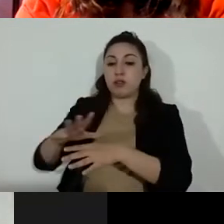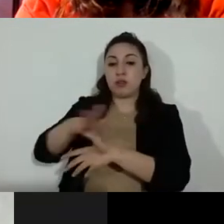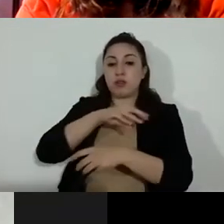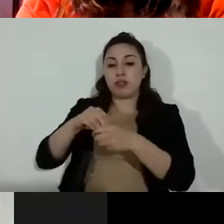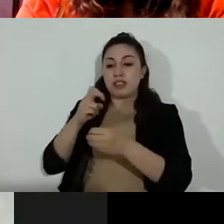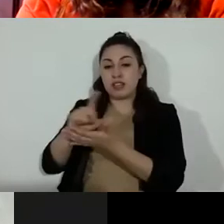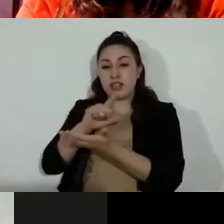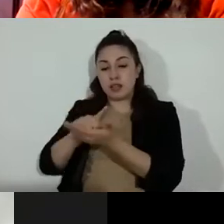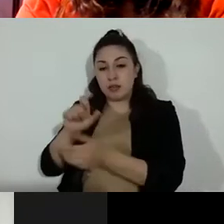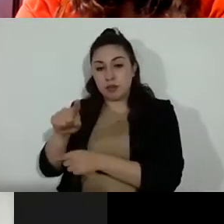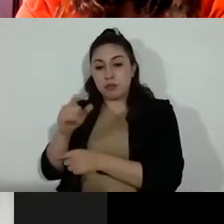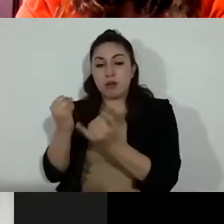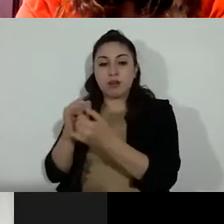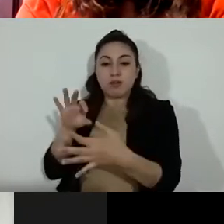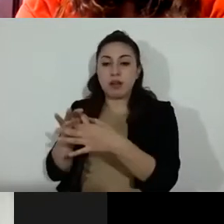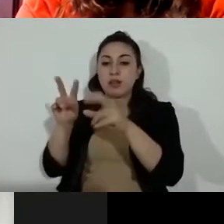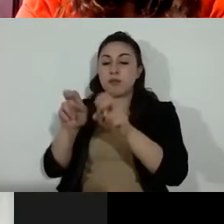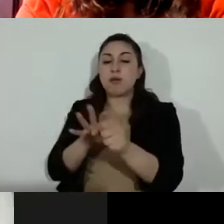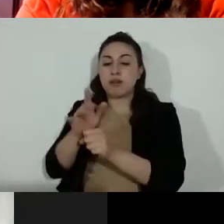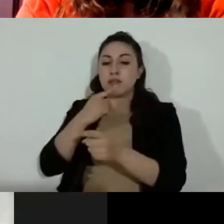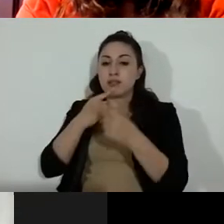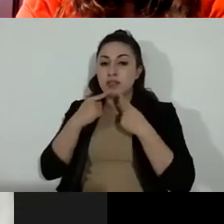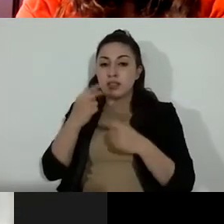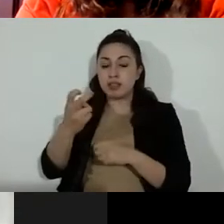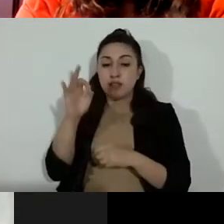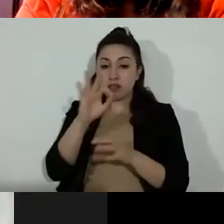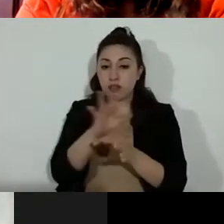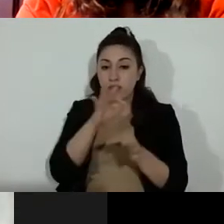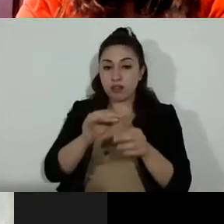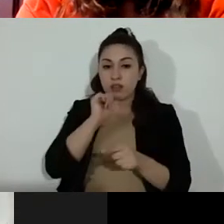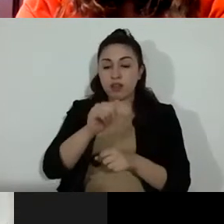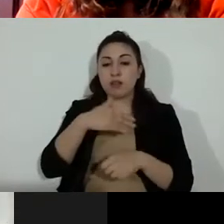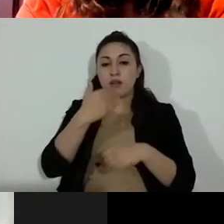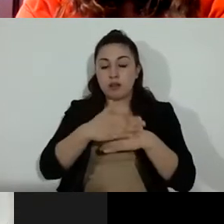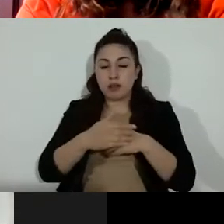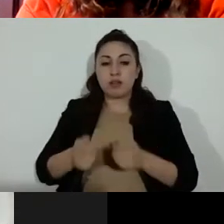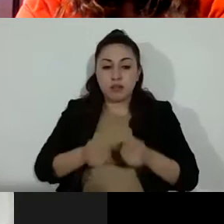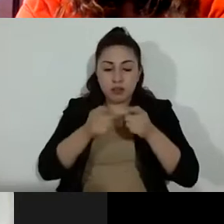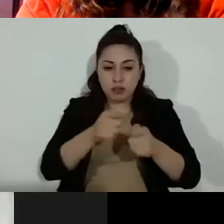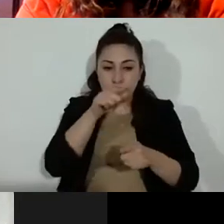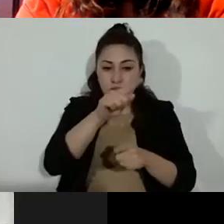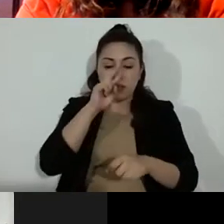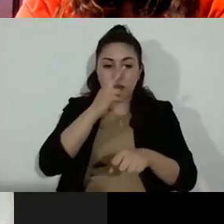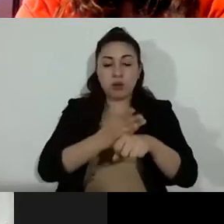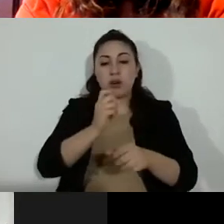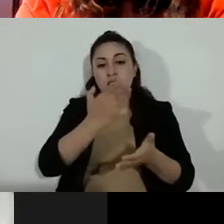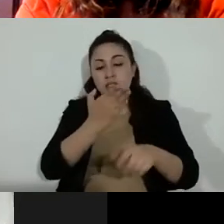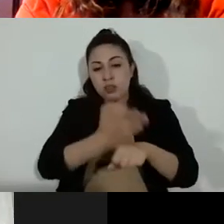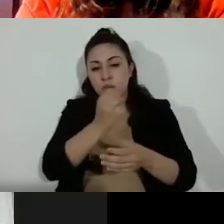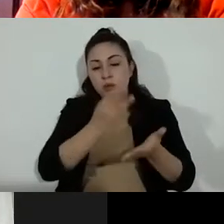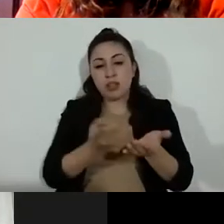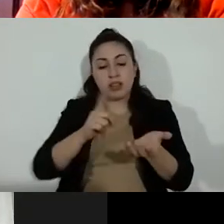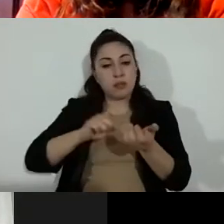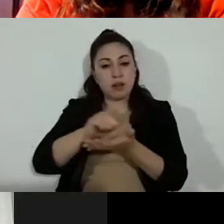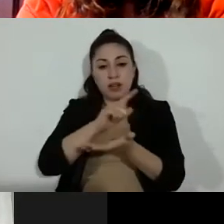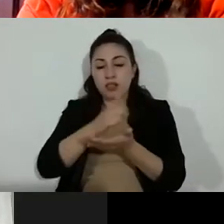y las relativas de la materia de que se trate. Si no lo hicieran, estarán sujetos a las responsabilidades que las mismas establezcan. Ahora, por su parte,